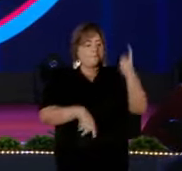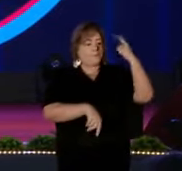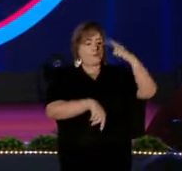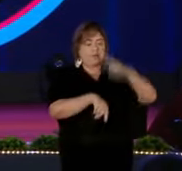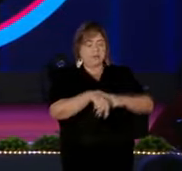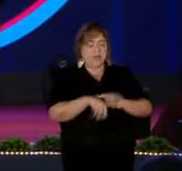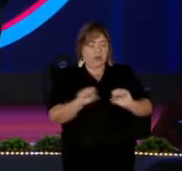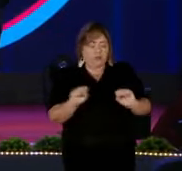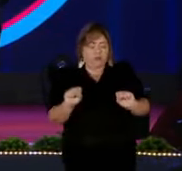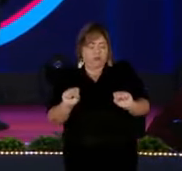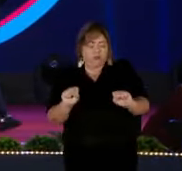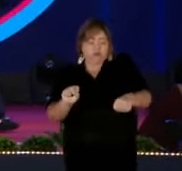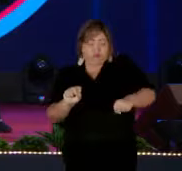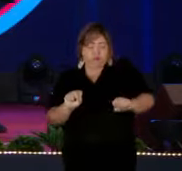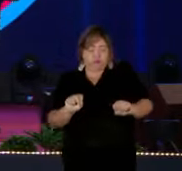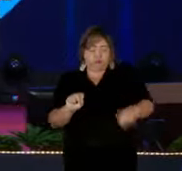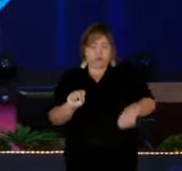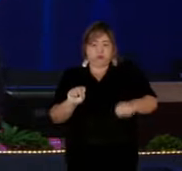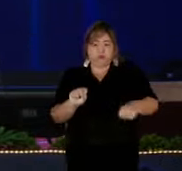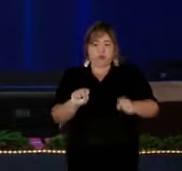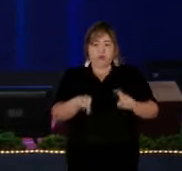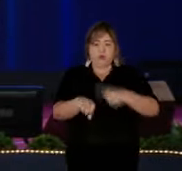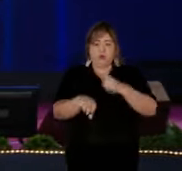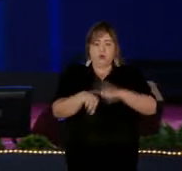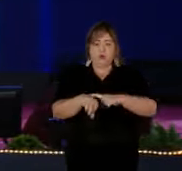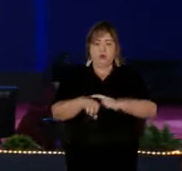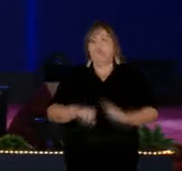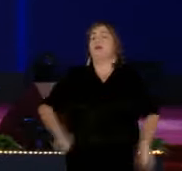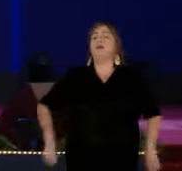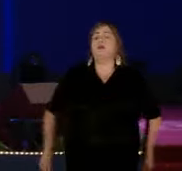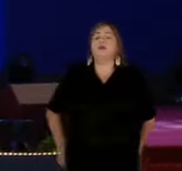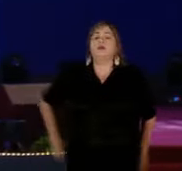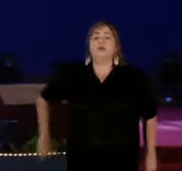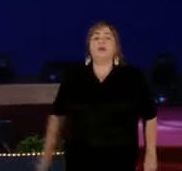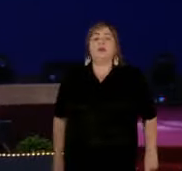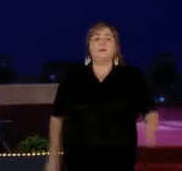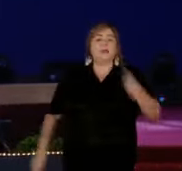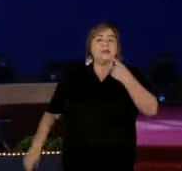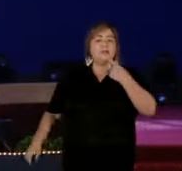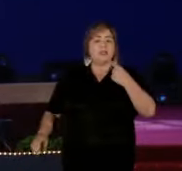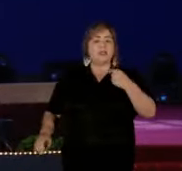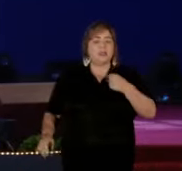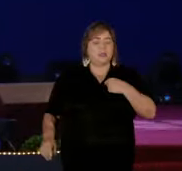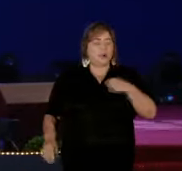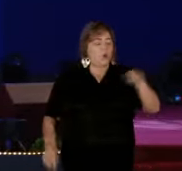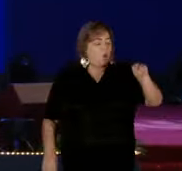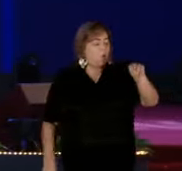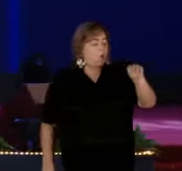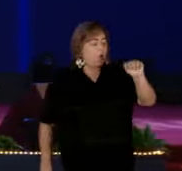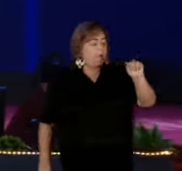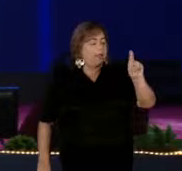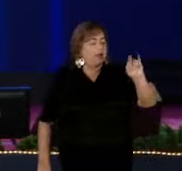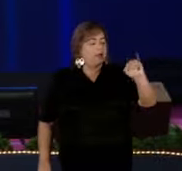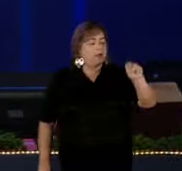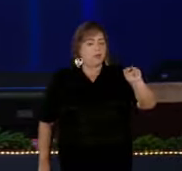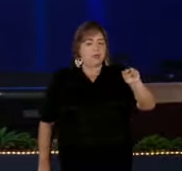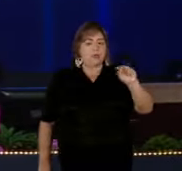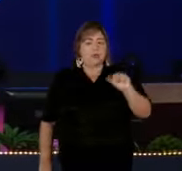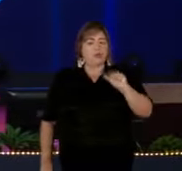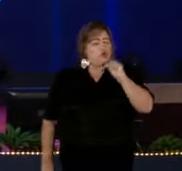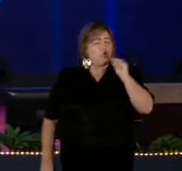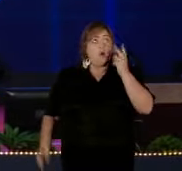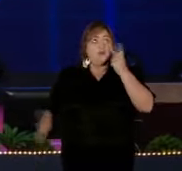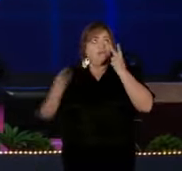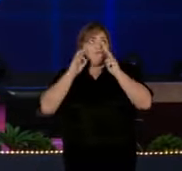motora que tuvimos, fue después de la pandemia. Y me dijo, Marín, no quites tu mirada